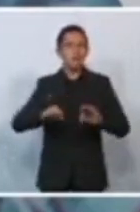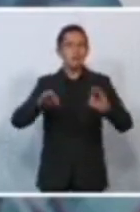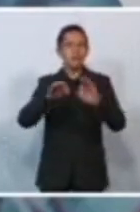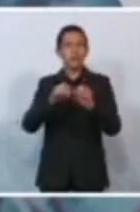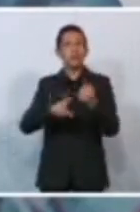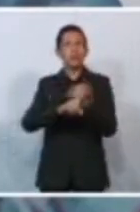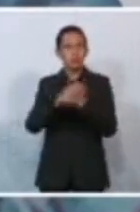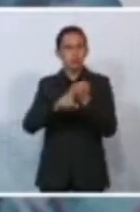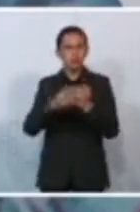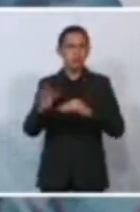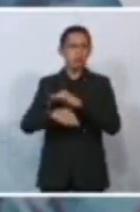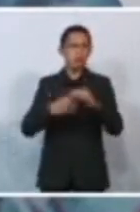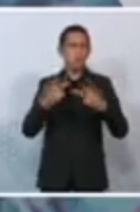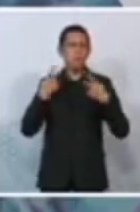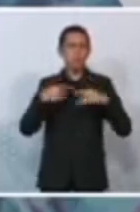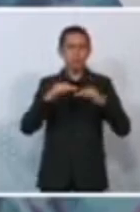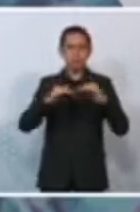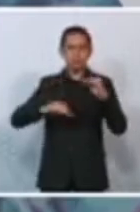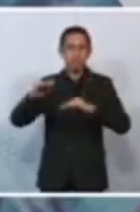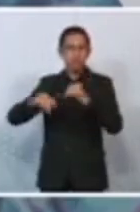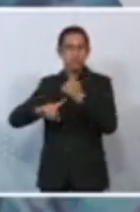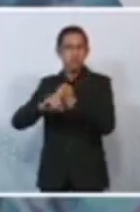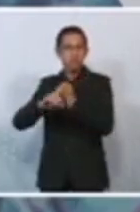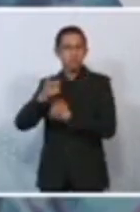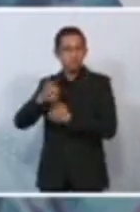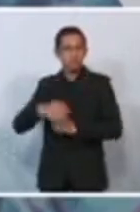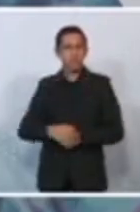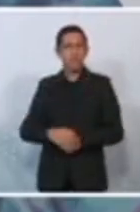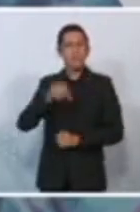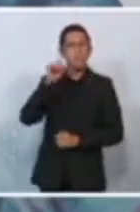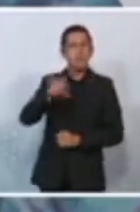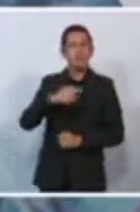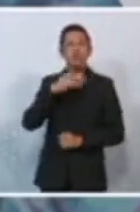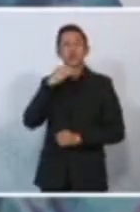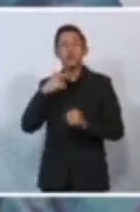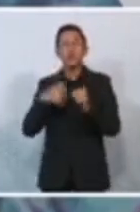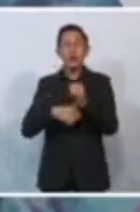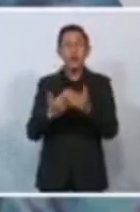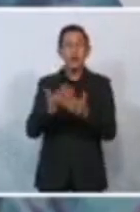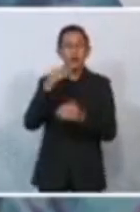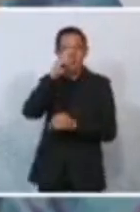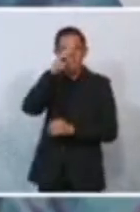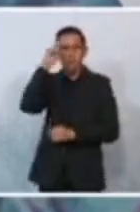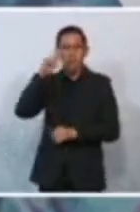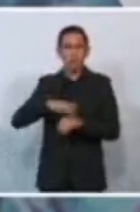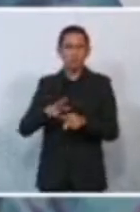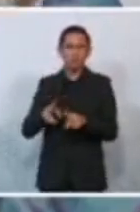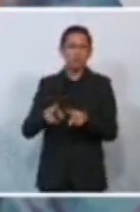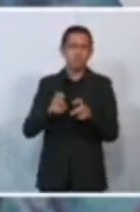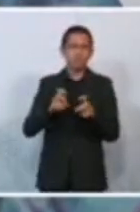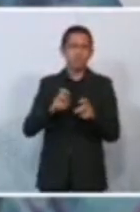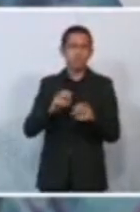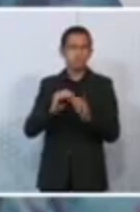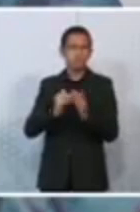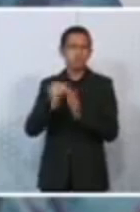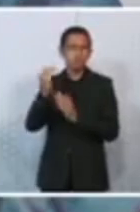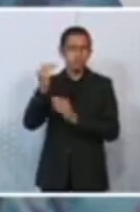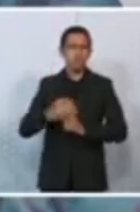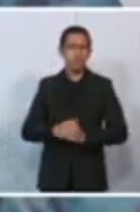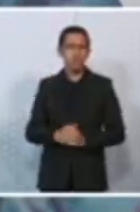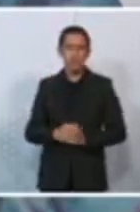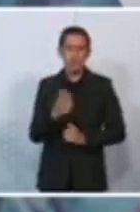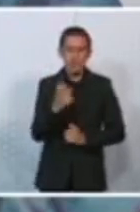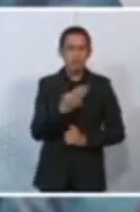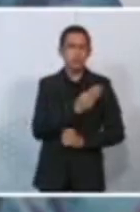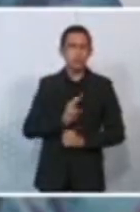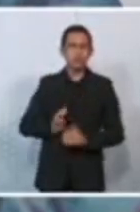una profunda desigualdad. La corrupción orquestó la estafa maestra. La corrupción ha quebrado municipios. La